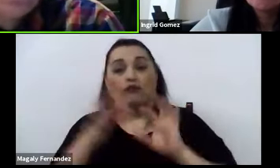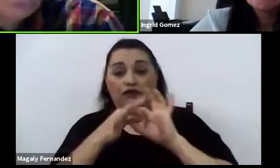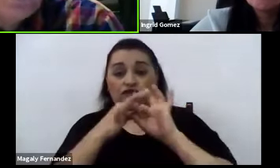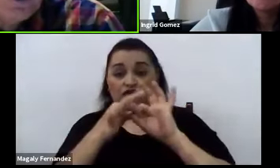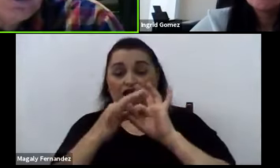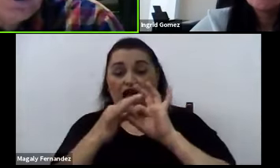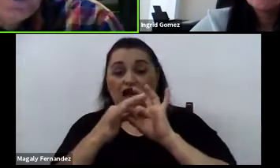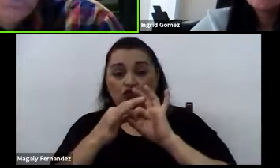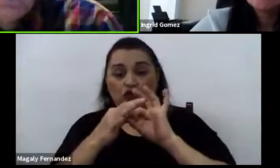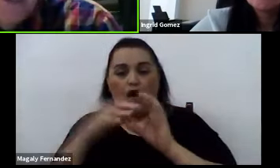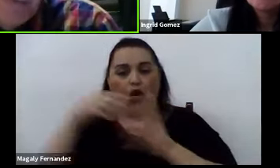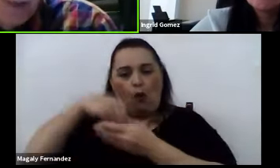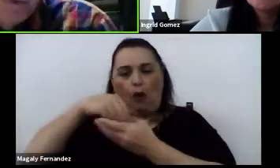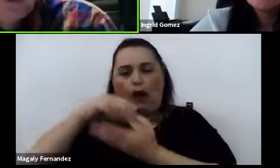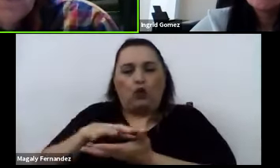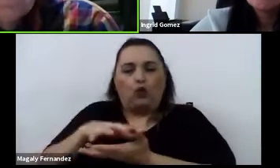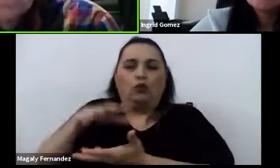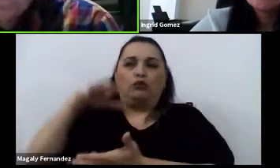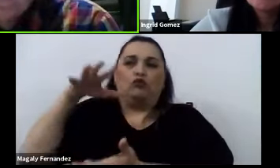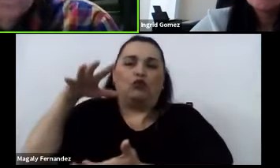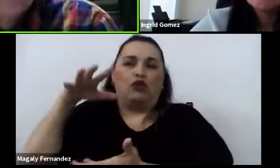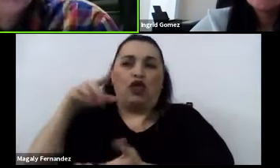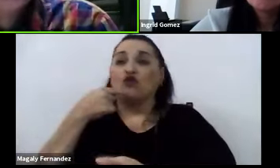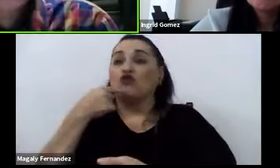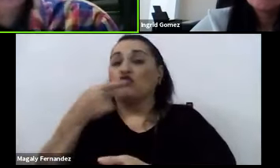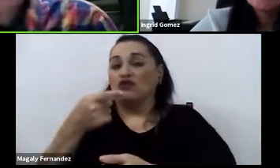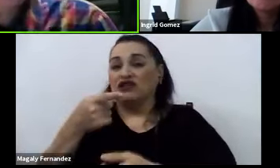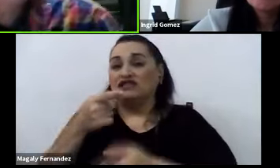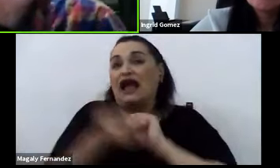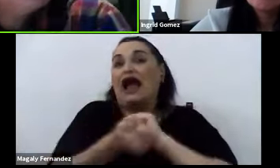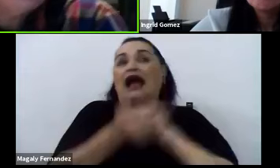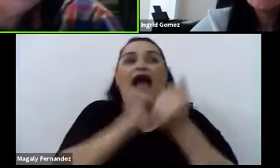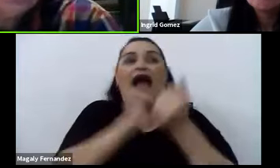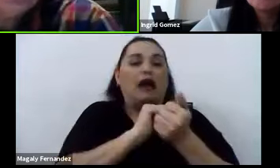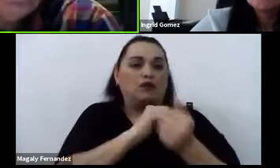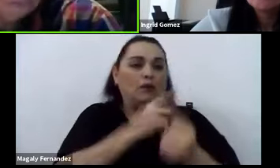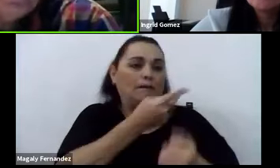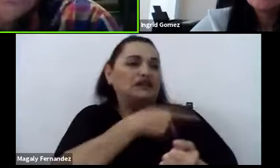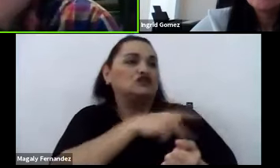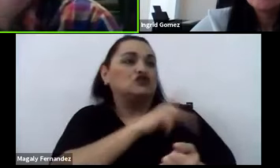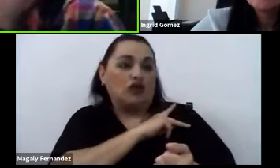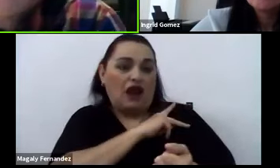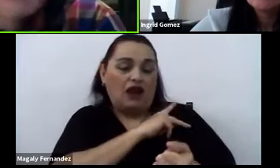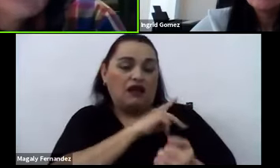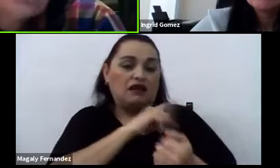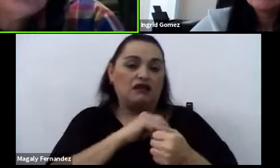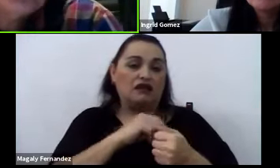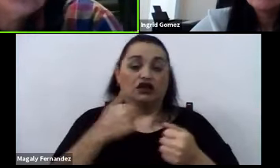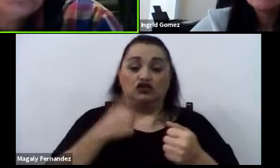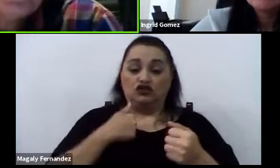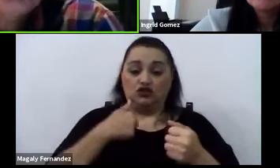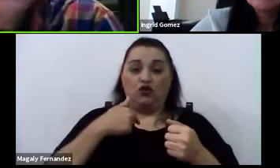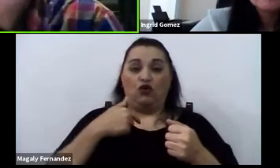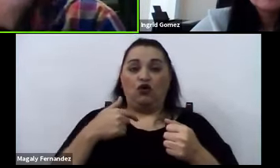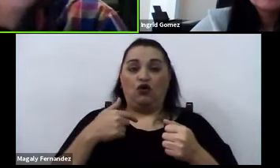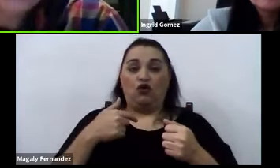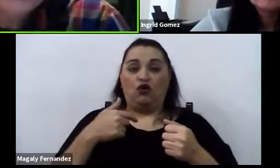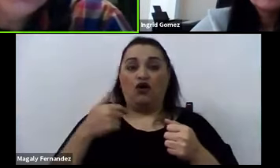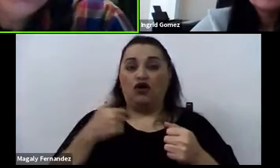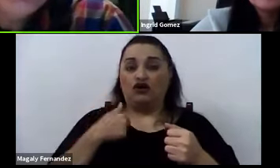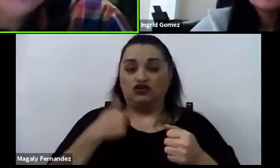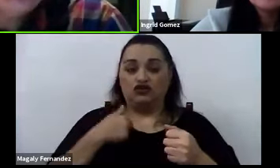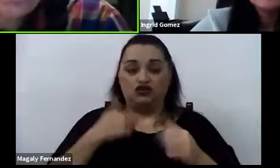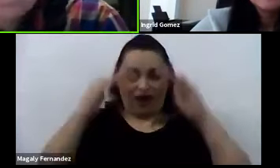el acúmulo. Nos lleva, como tú dices, a cambios personales. Yo ahora estoy en Madrid, estoy abajo, estoy en un